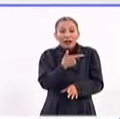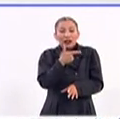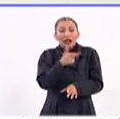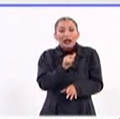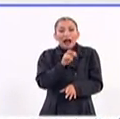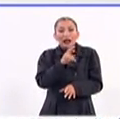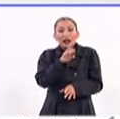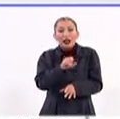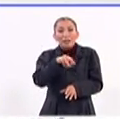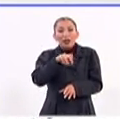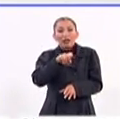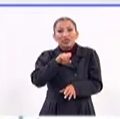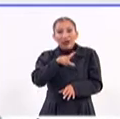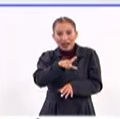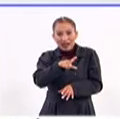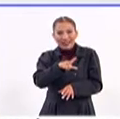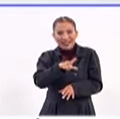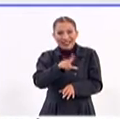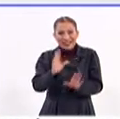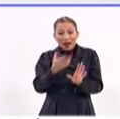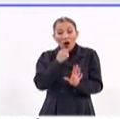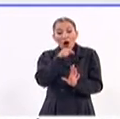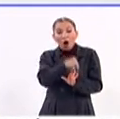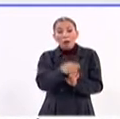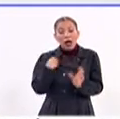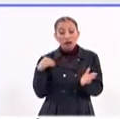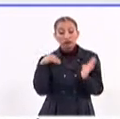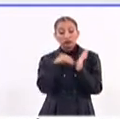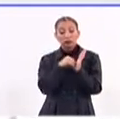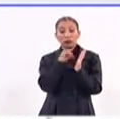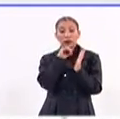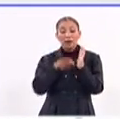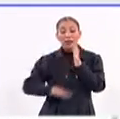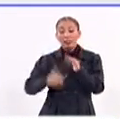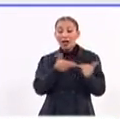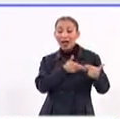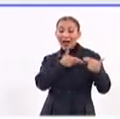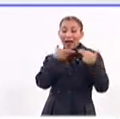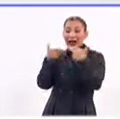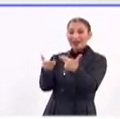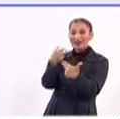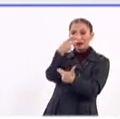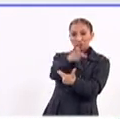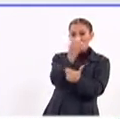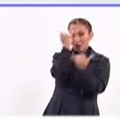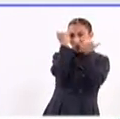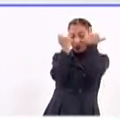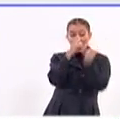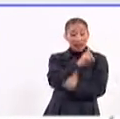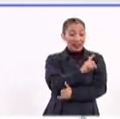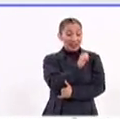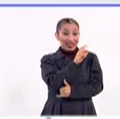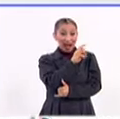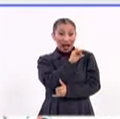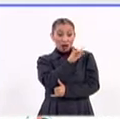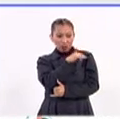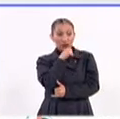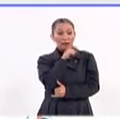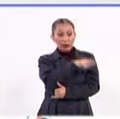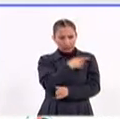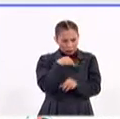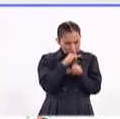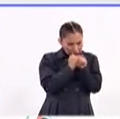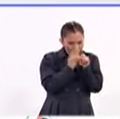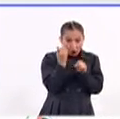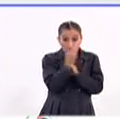Mendel. Es decir, Mendel fue quien estableció las bases de la herencia con sus leyes, pero Darwin también hizo un trabajo,